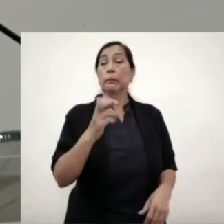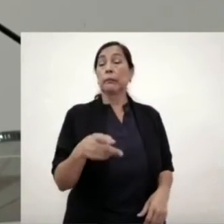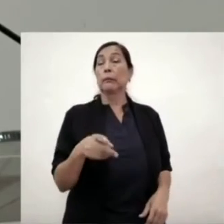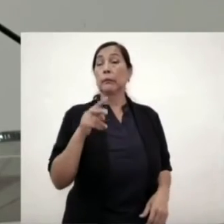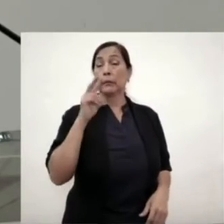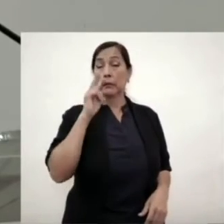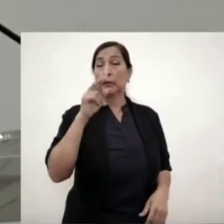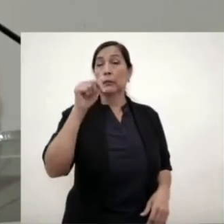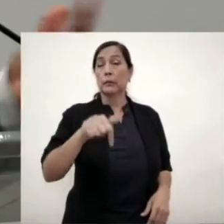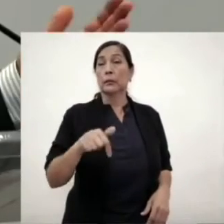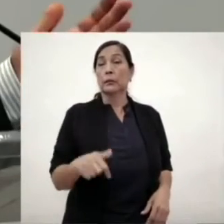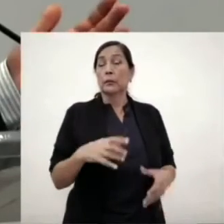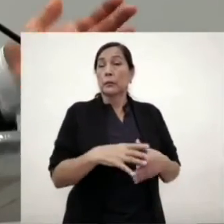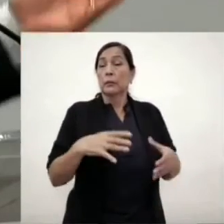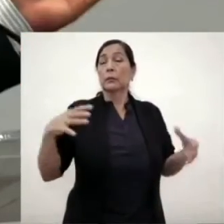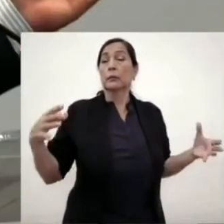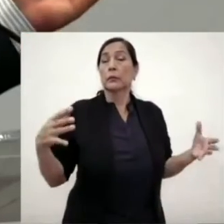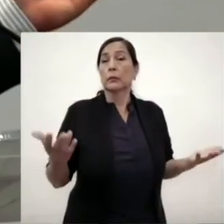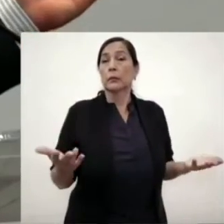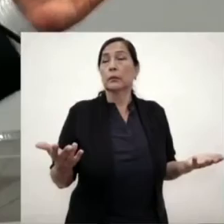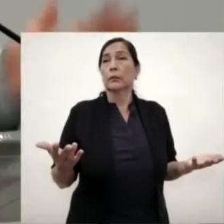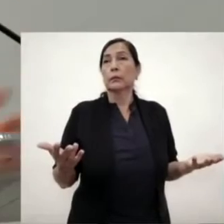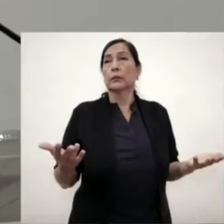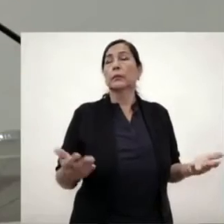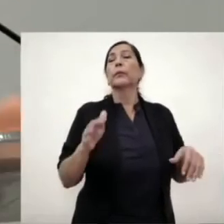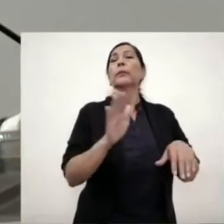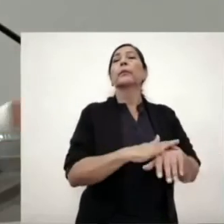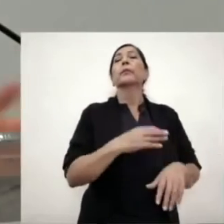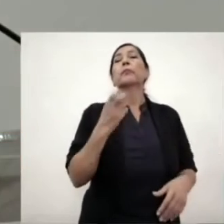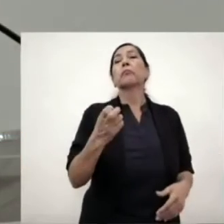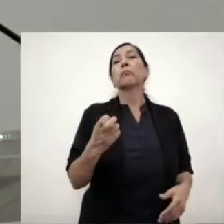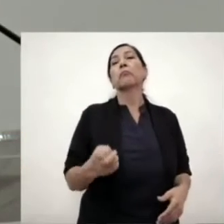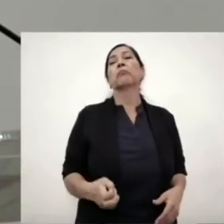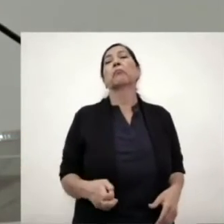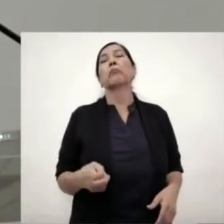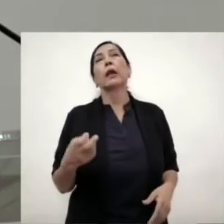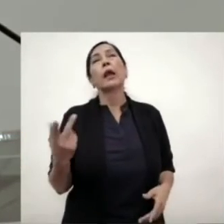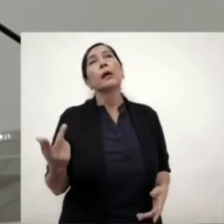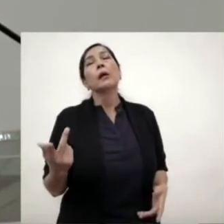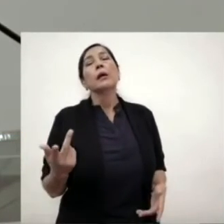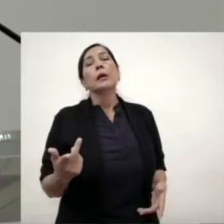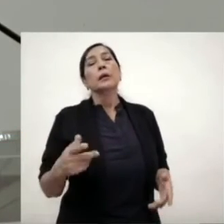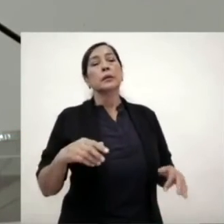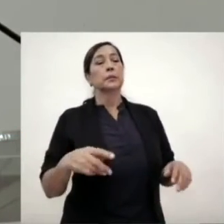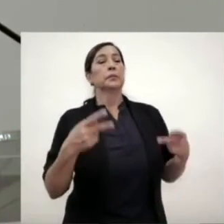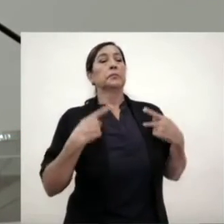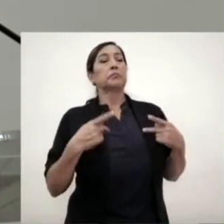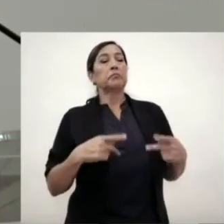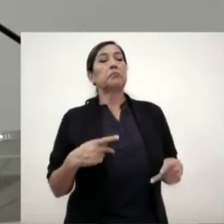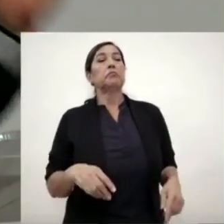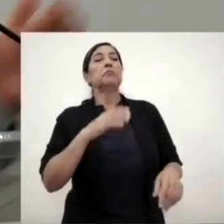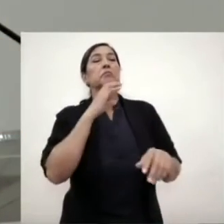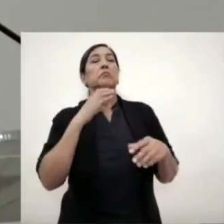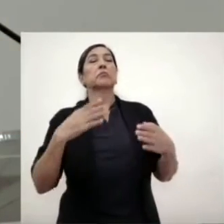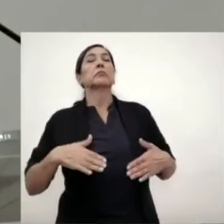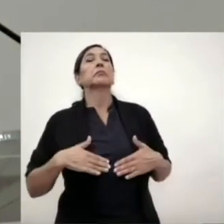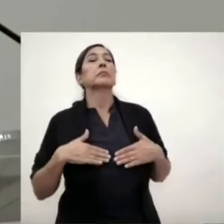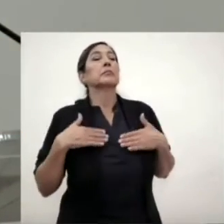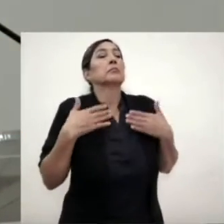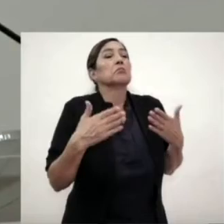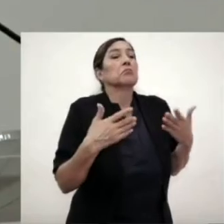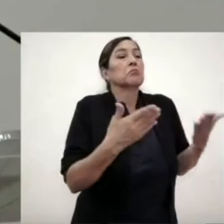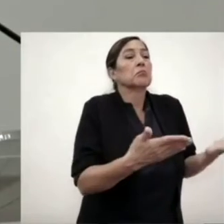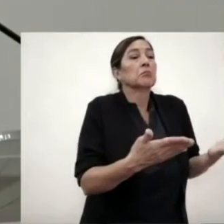agravante, porque la víctima pues va con toda confianza con esa persona que resulta que es